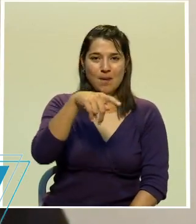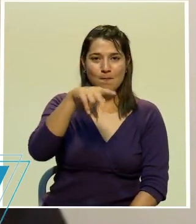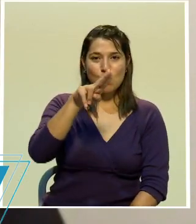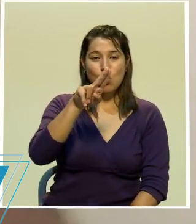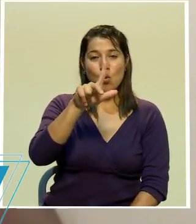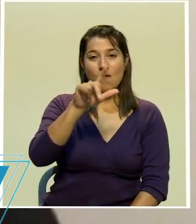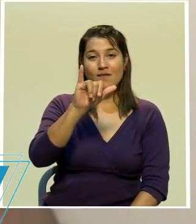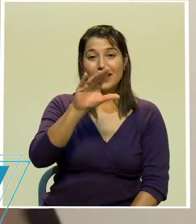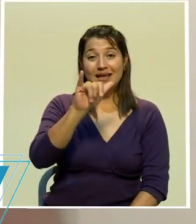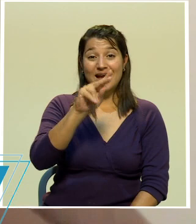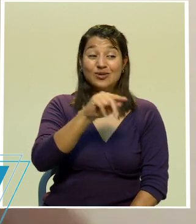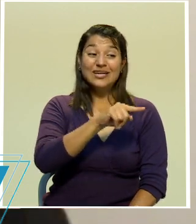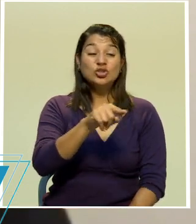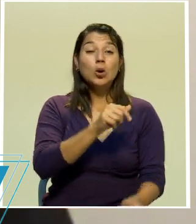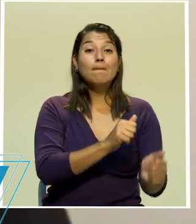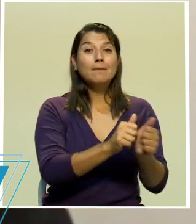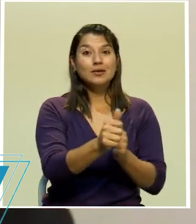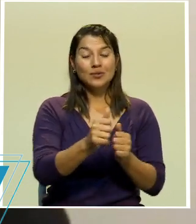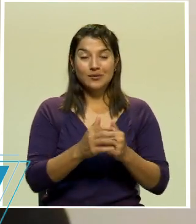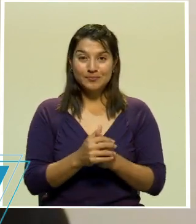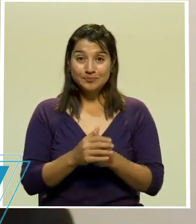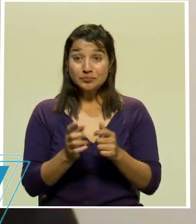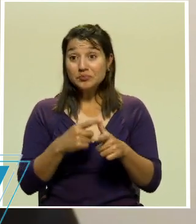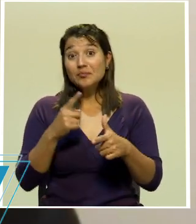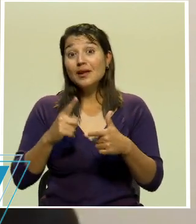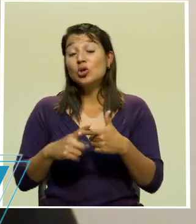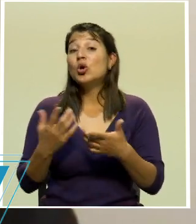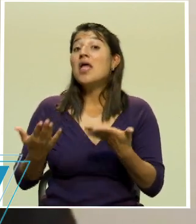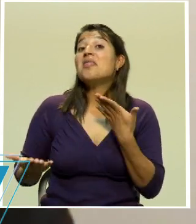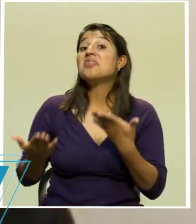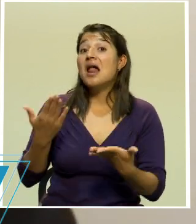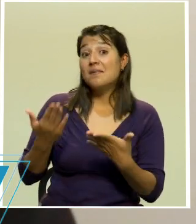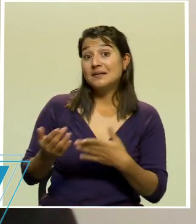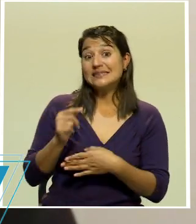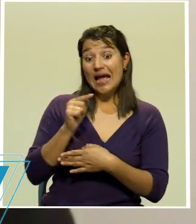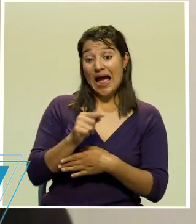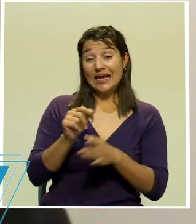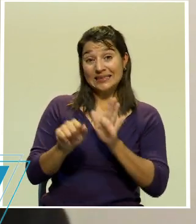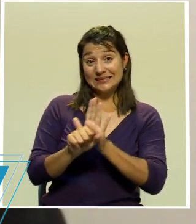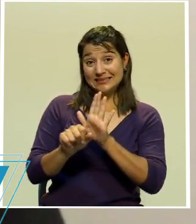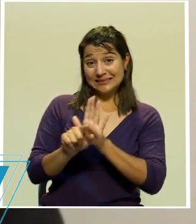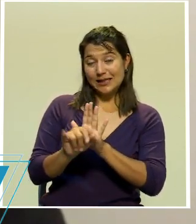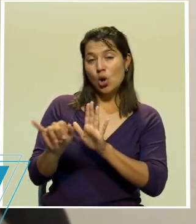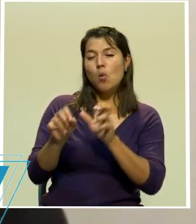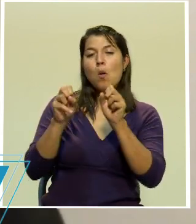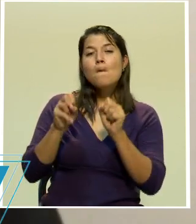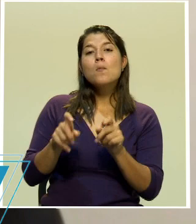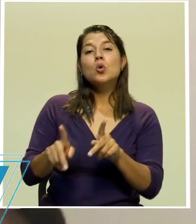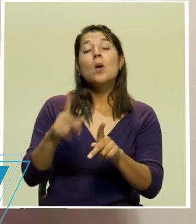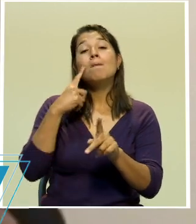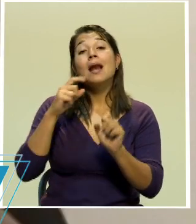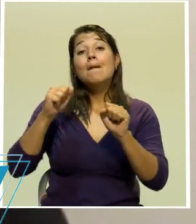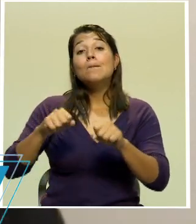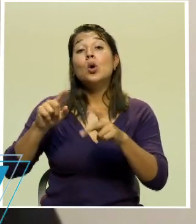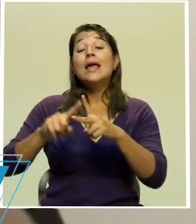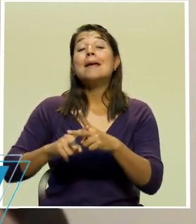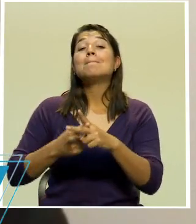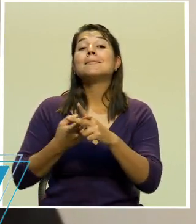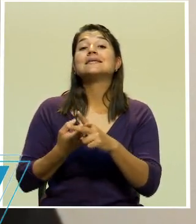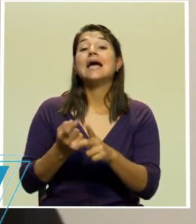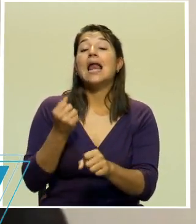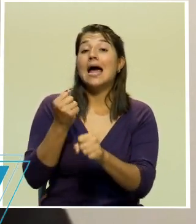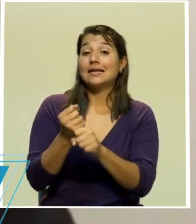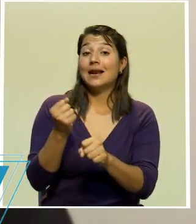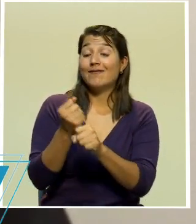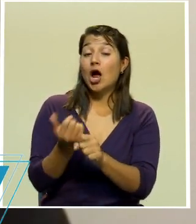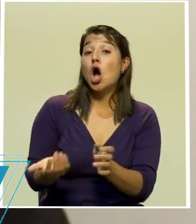acuerdos a los que lleguen van a ser entre los dos partidos. Entonces puede que haya ahí una oportunidad para que se empiece a trabajar de nuevo entre